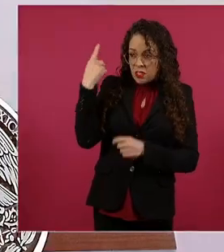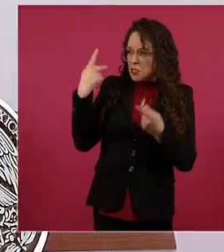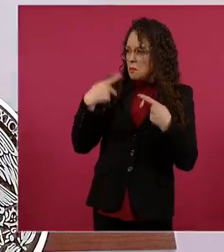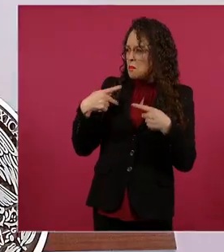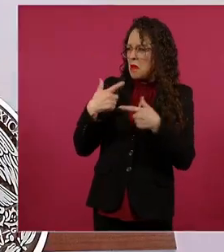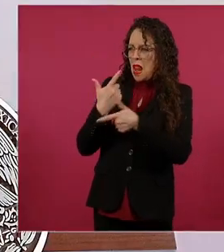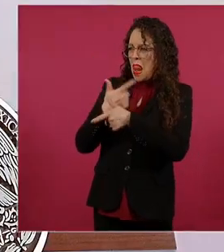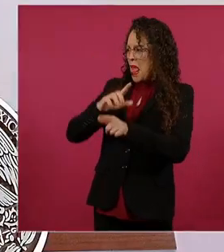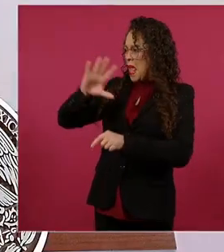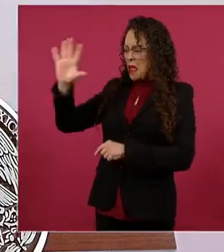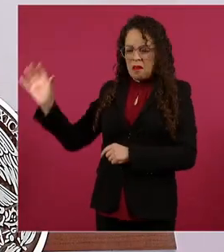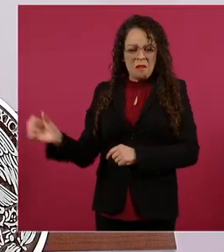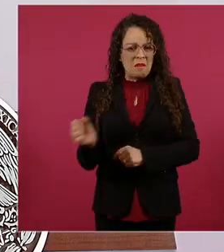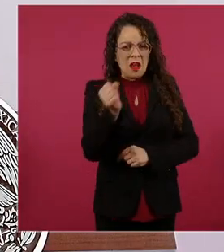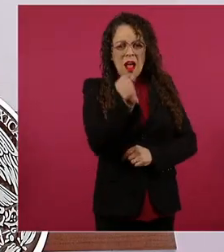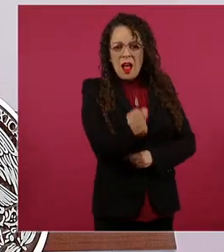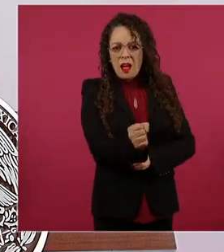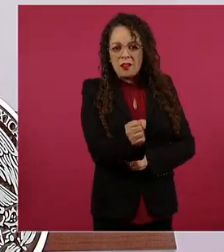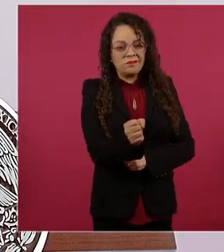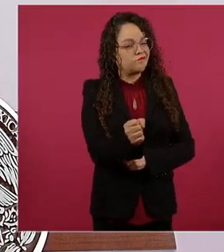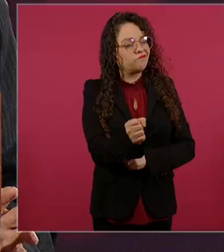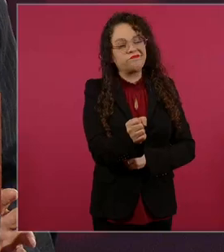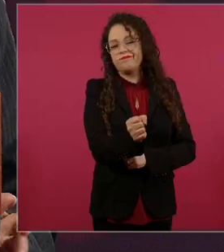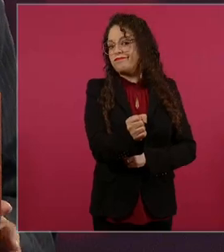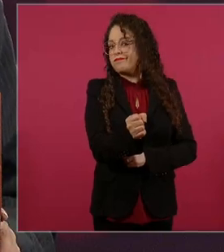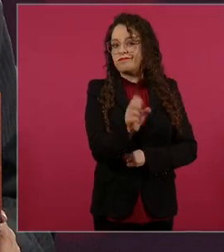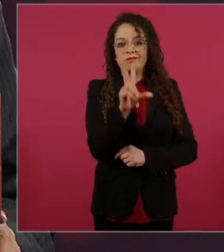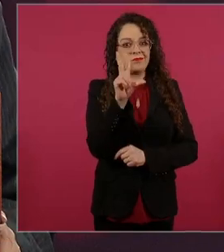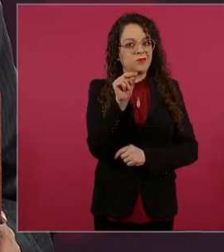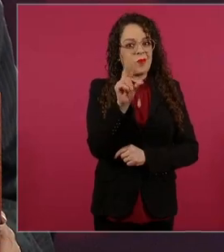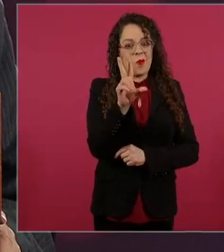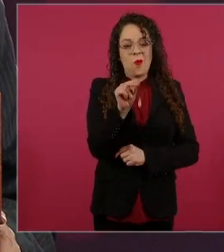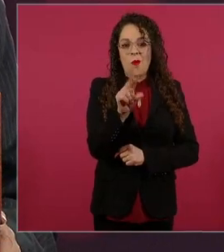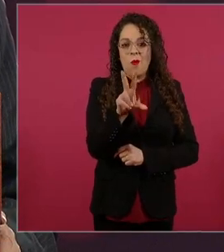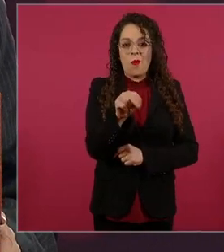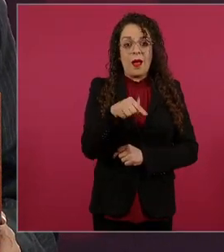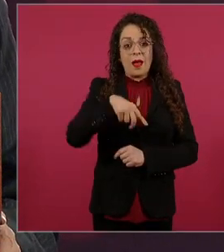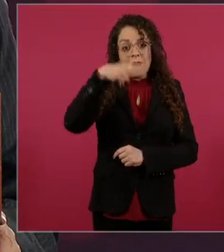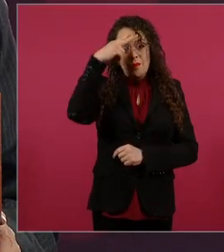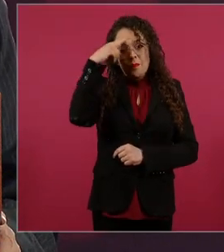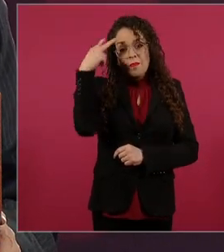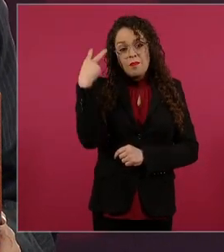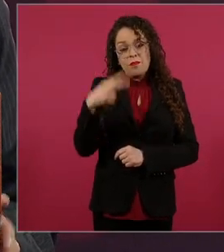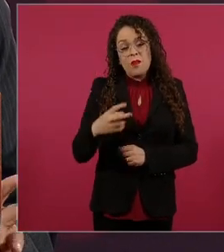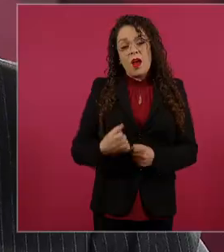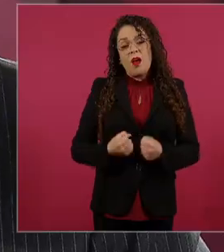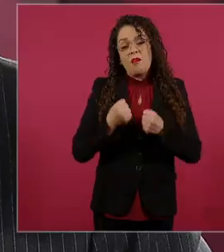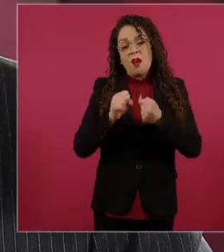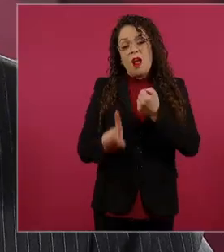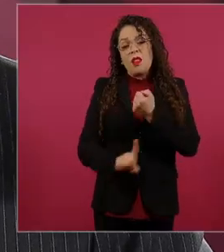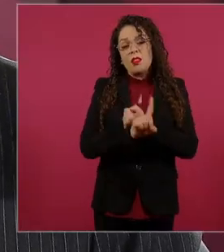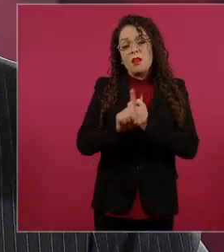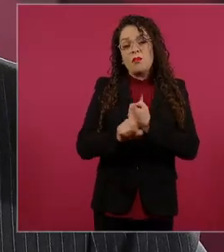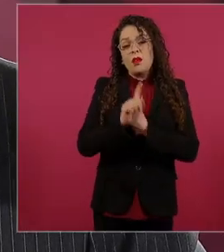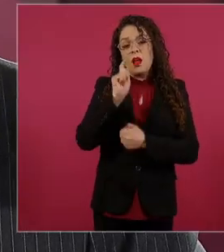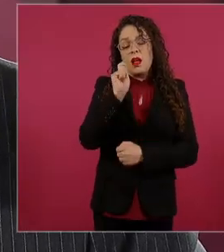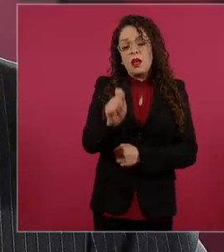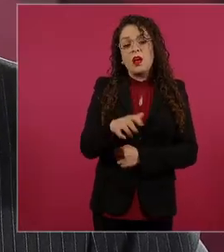Aparte de la corrupción Nos ha afectado Mucho en México Mucho La improvisación